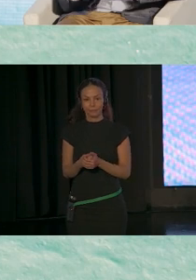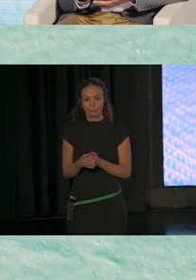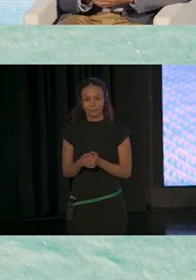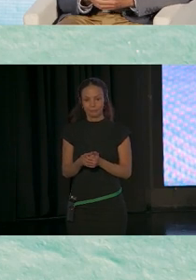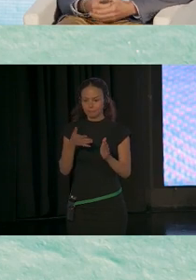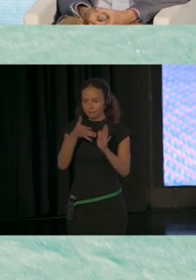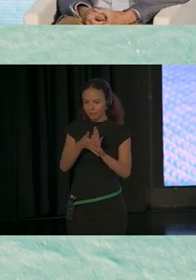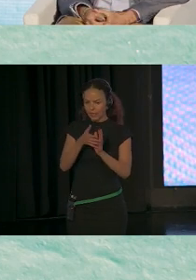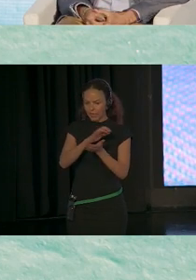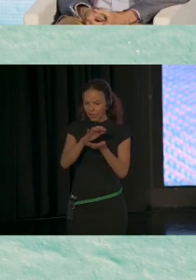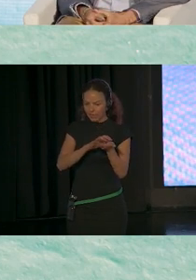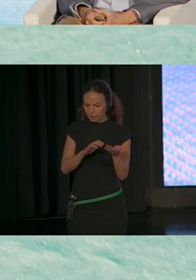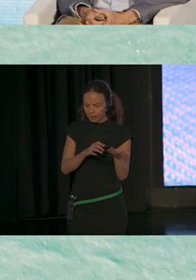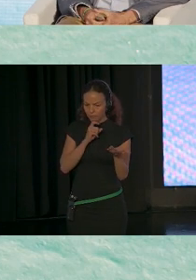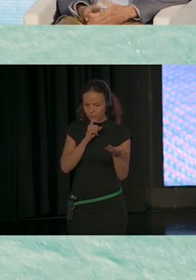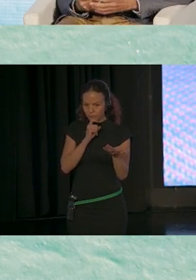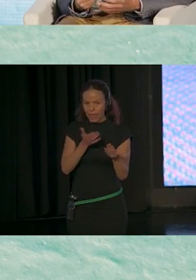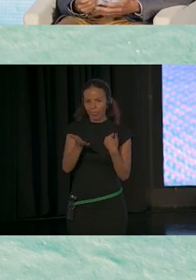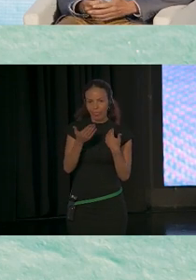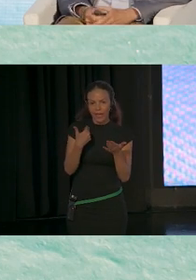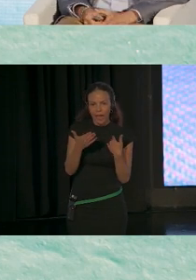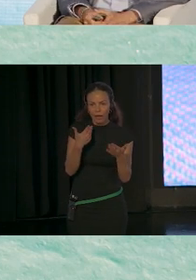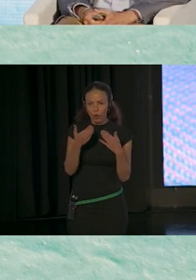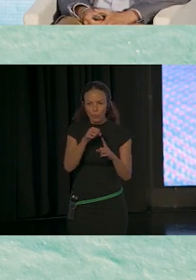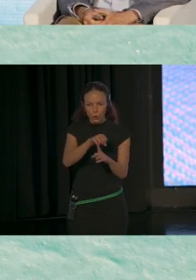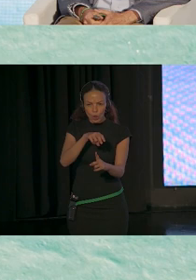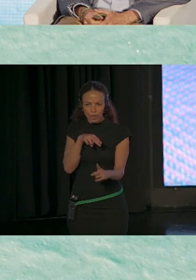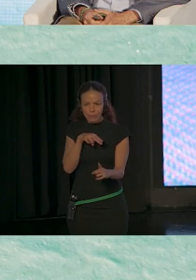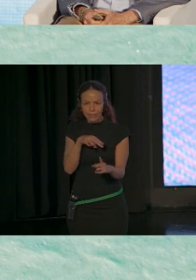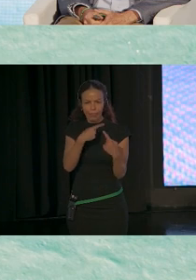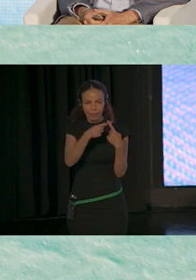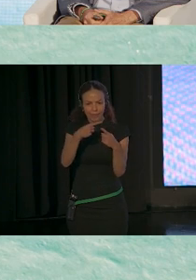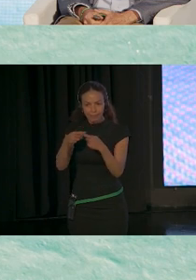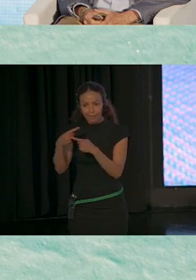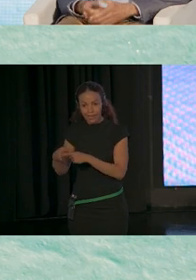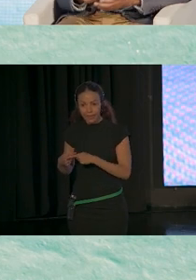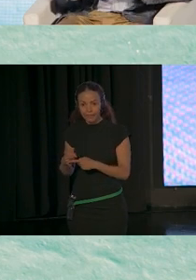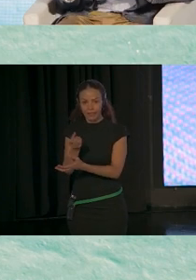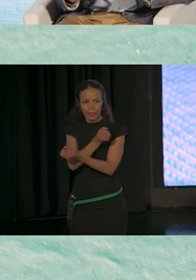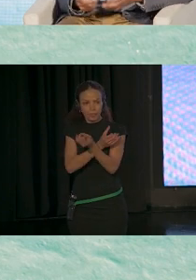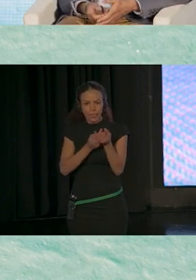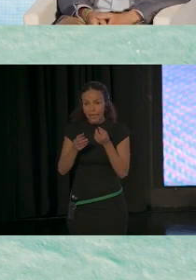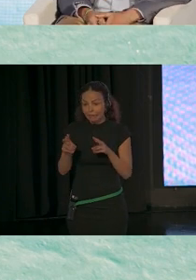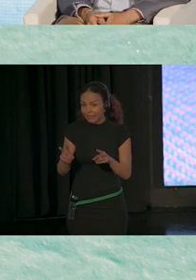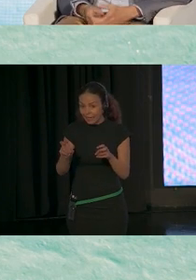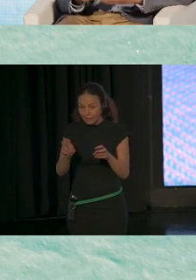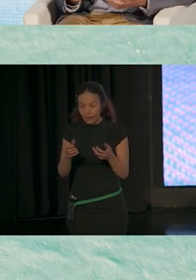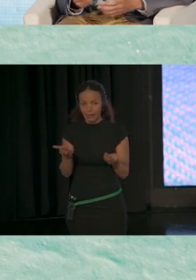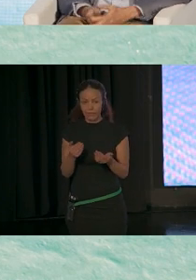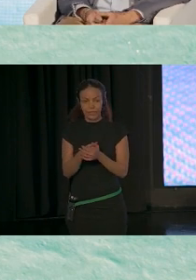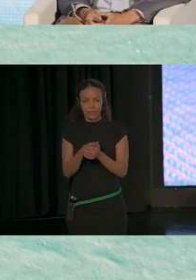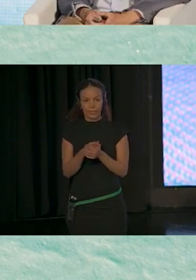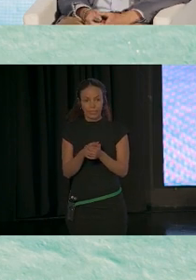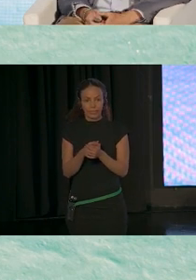aborda a través del diálogo diferentes perspectivas sobre lo que se está tratando y aquello sobre lo